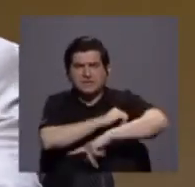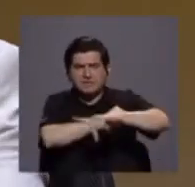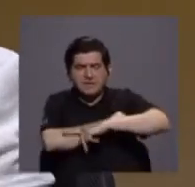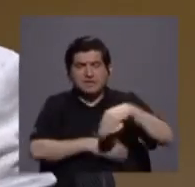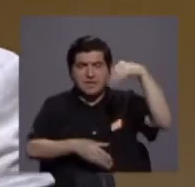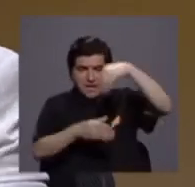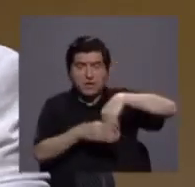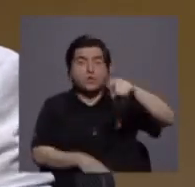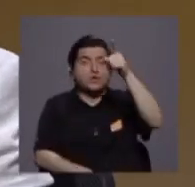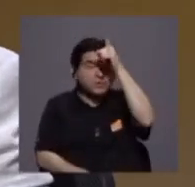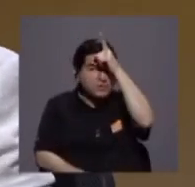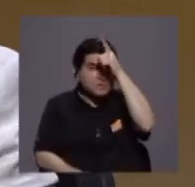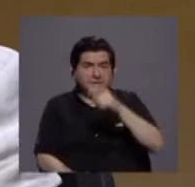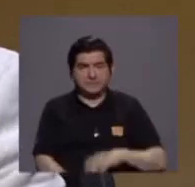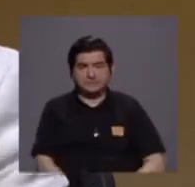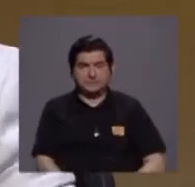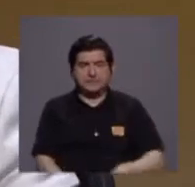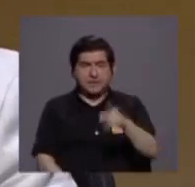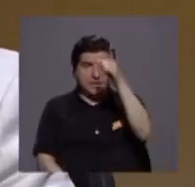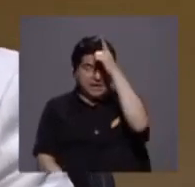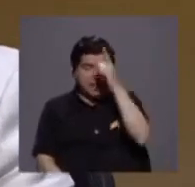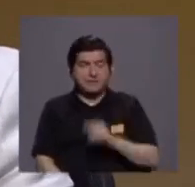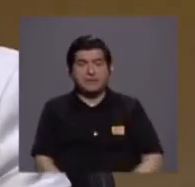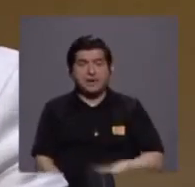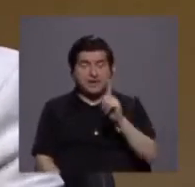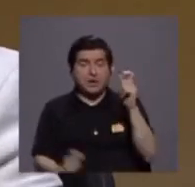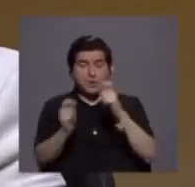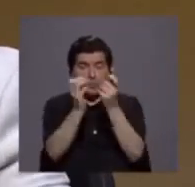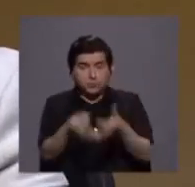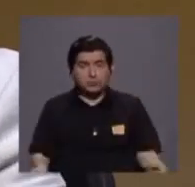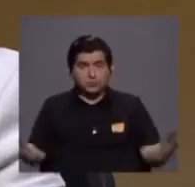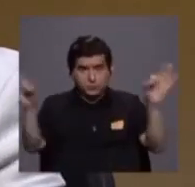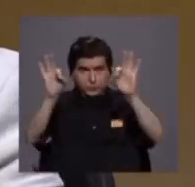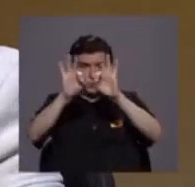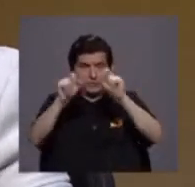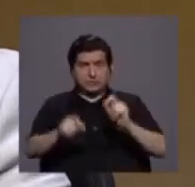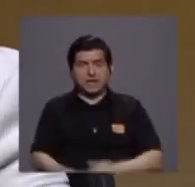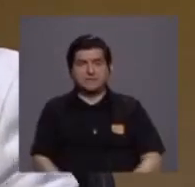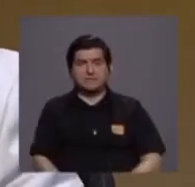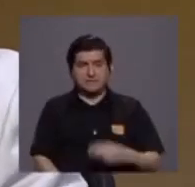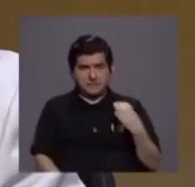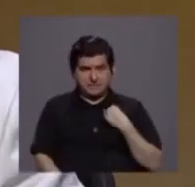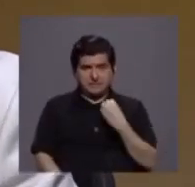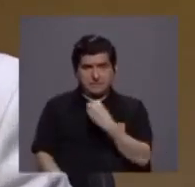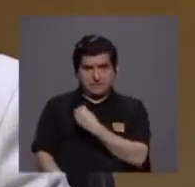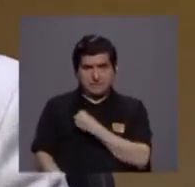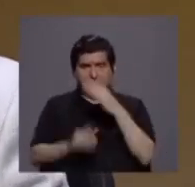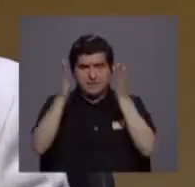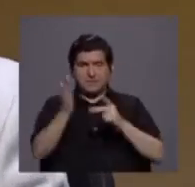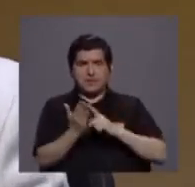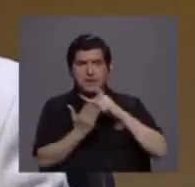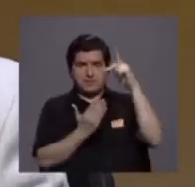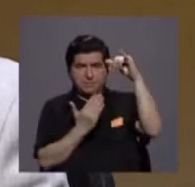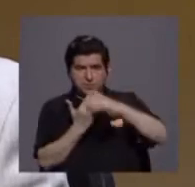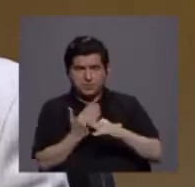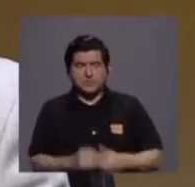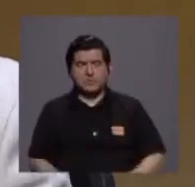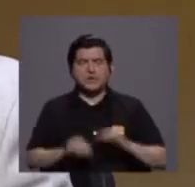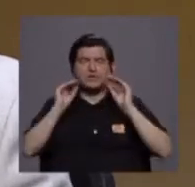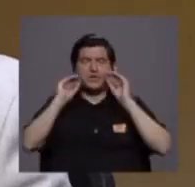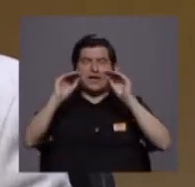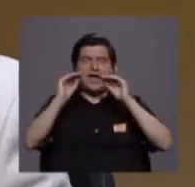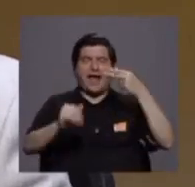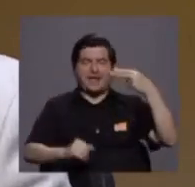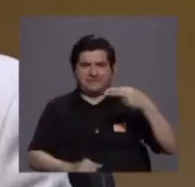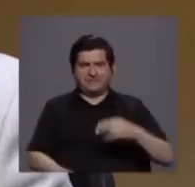ellos Alemania, porque Alemania es un vértice importante en cuanto a los miembros del proyecto de Cátedra Humboldt.